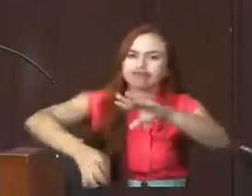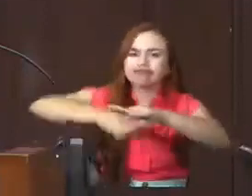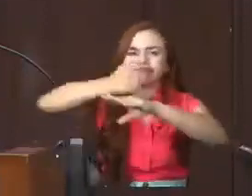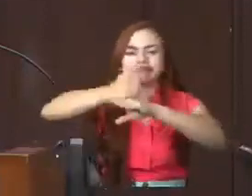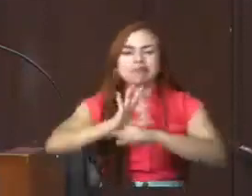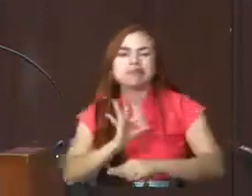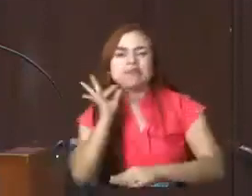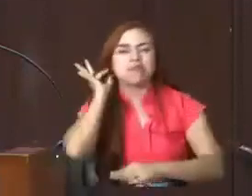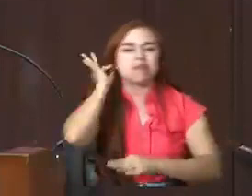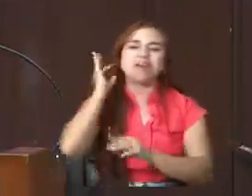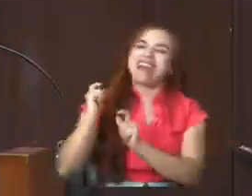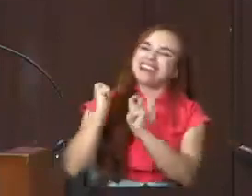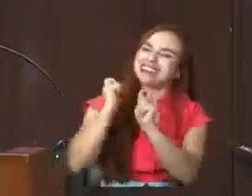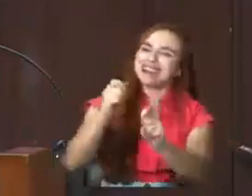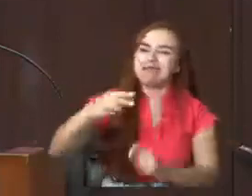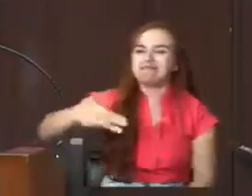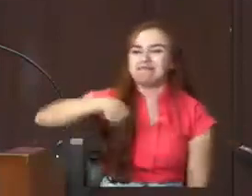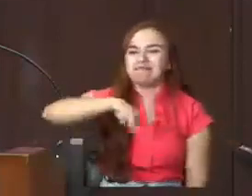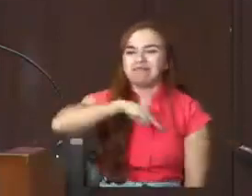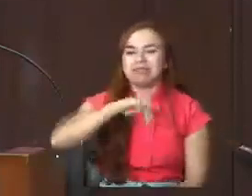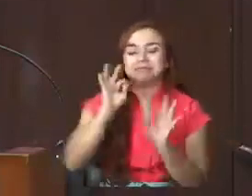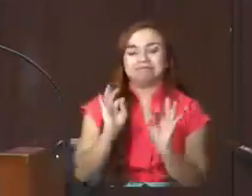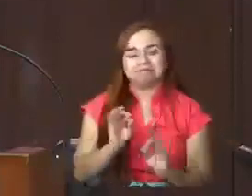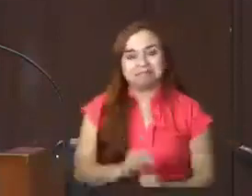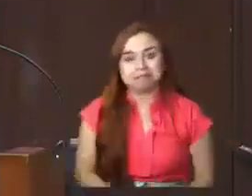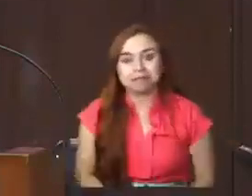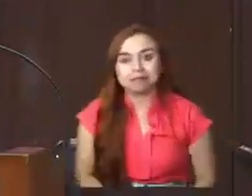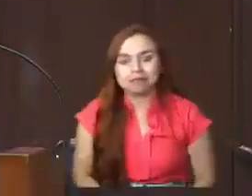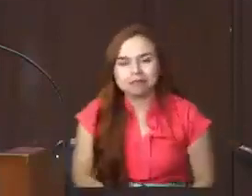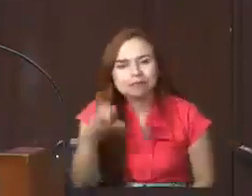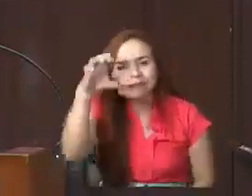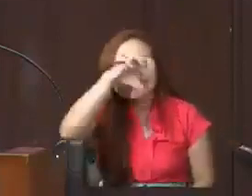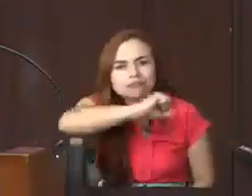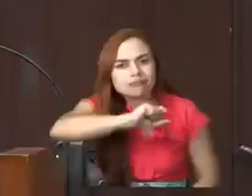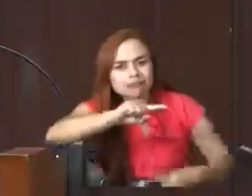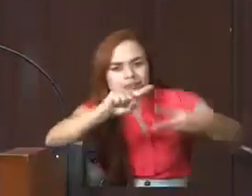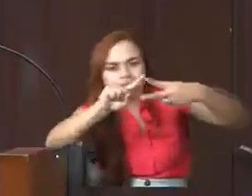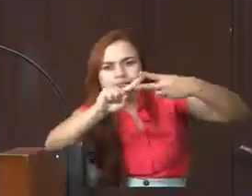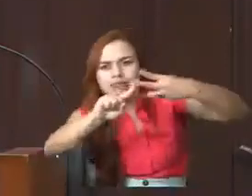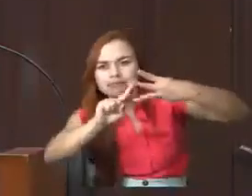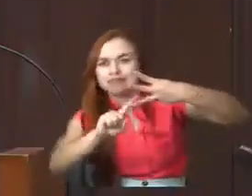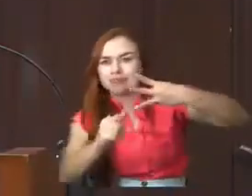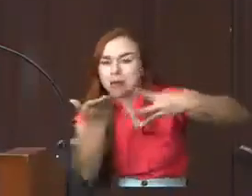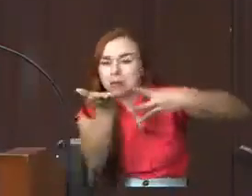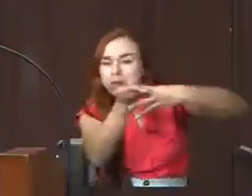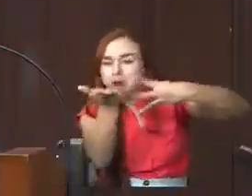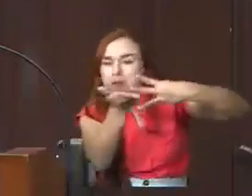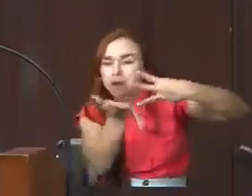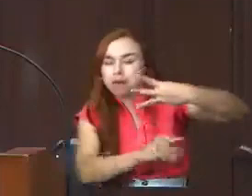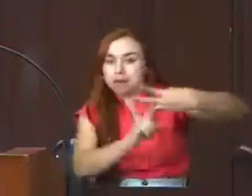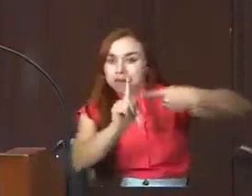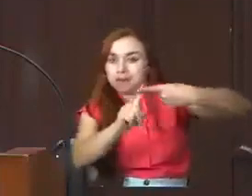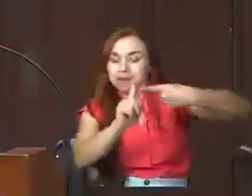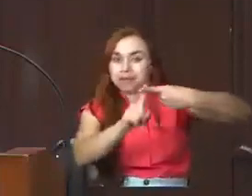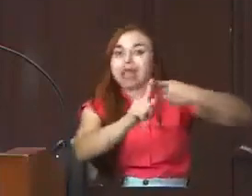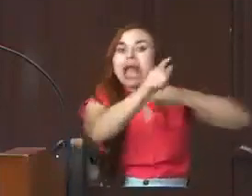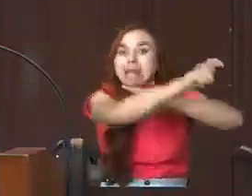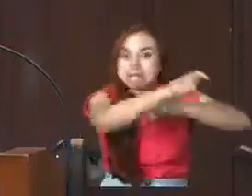Les he señalado los tres bloques: carácter social, carácter